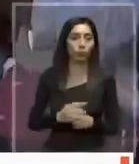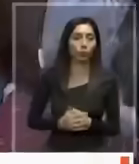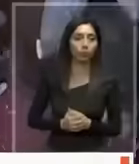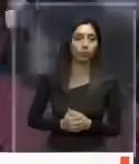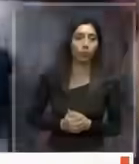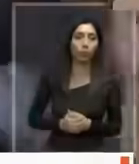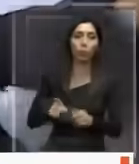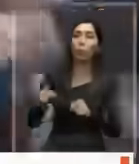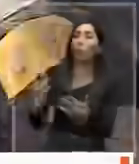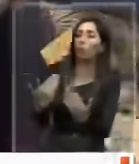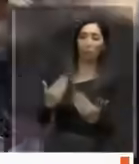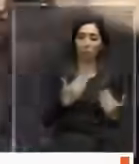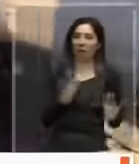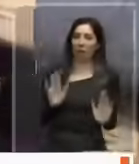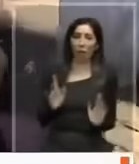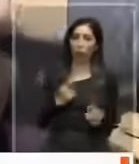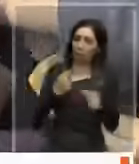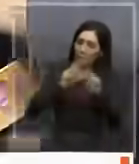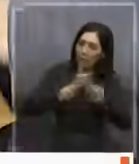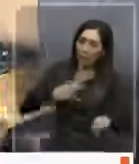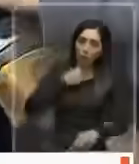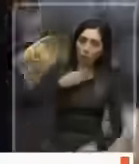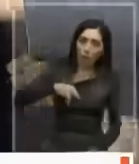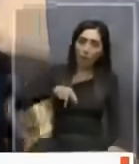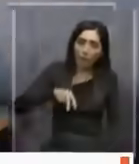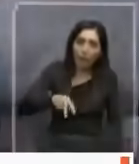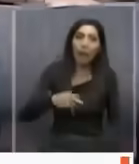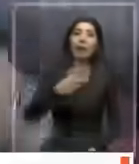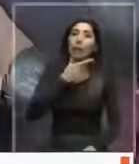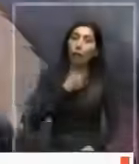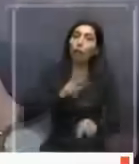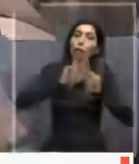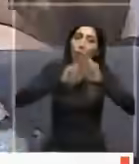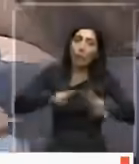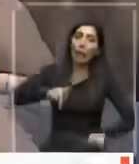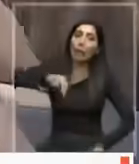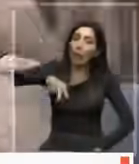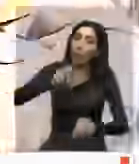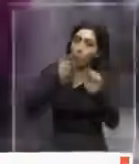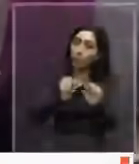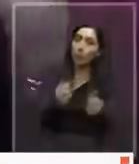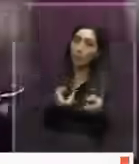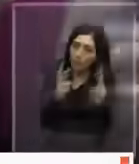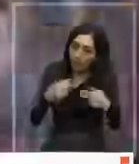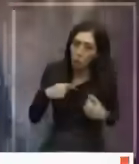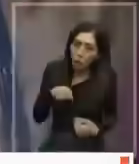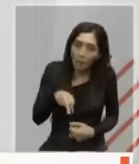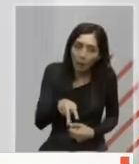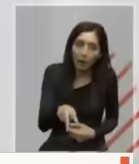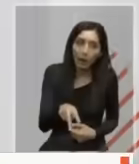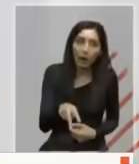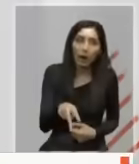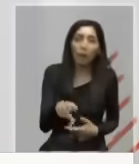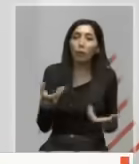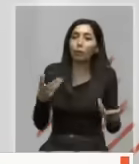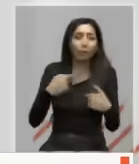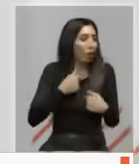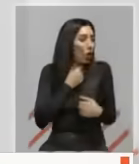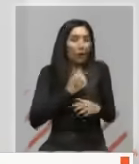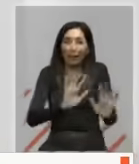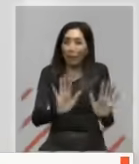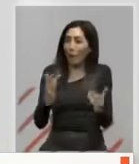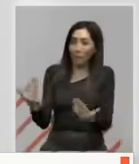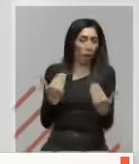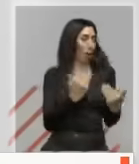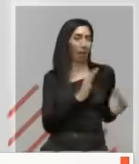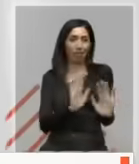No, pero usted no me empuje tampoco. Quiero caminar tranquila. Quiero caminar tranquila y ustedes me pueden dejar caminar. Pero es que no quiero que me empujen.